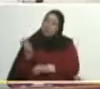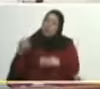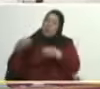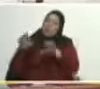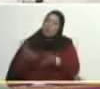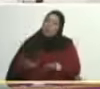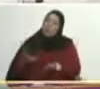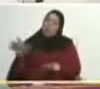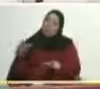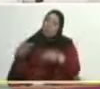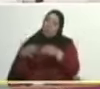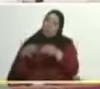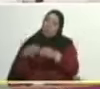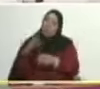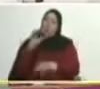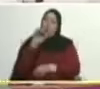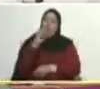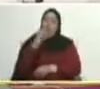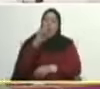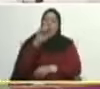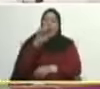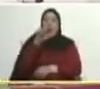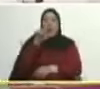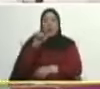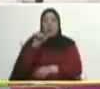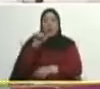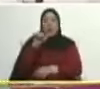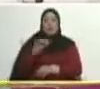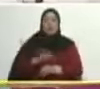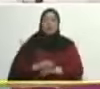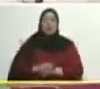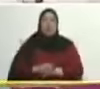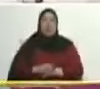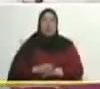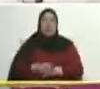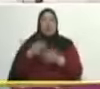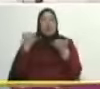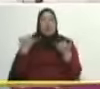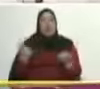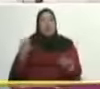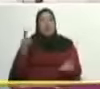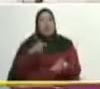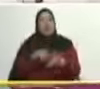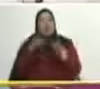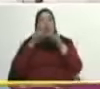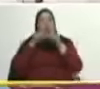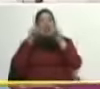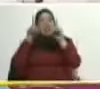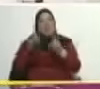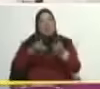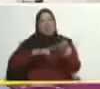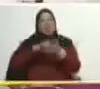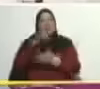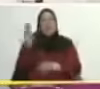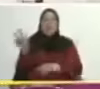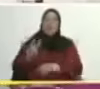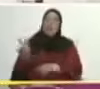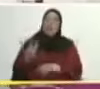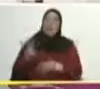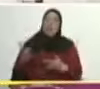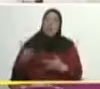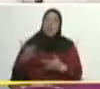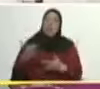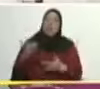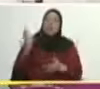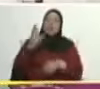de esa basura que es la OEA. Y quien detuvo la decisión para invadir Venezuela, pedida